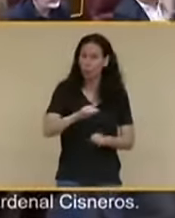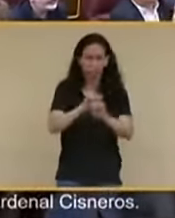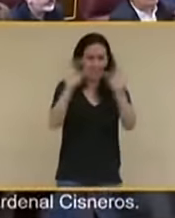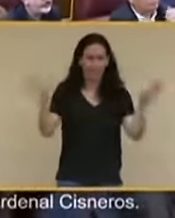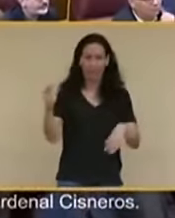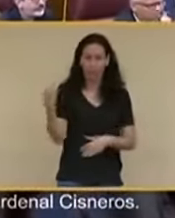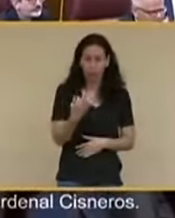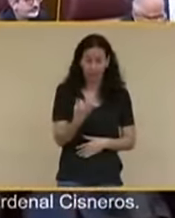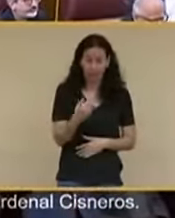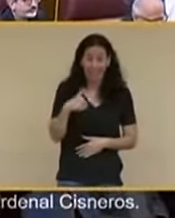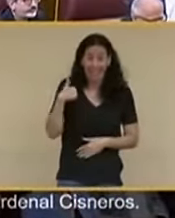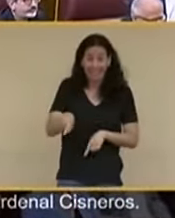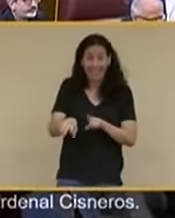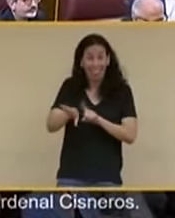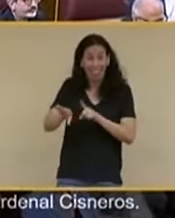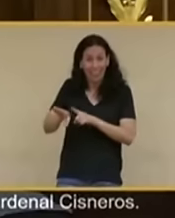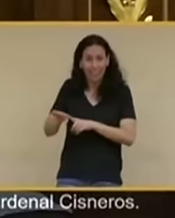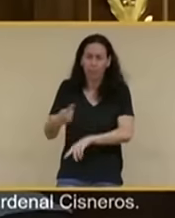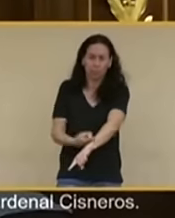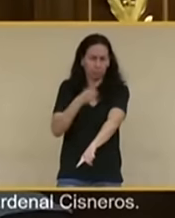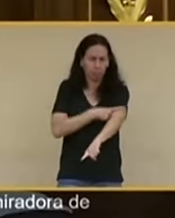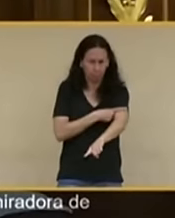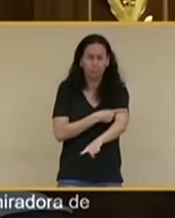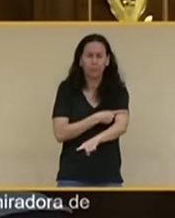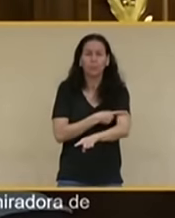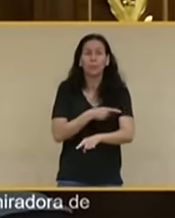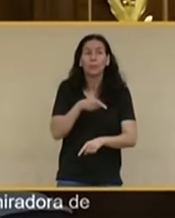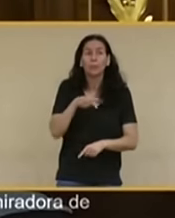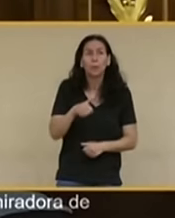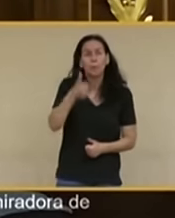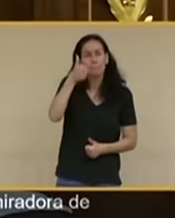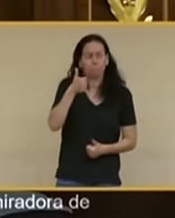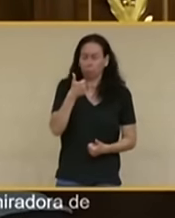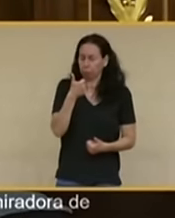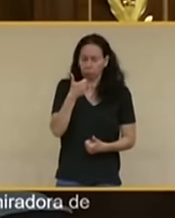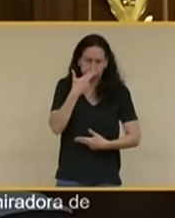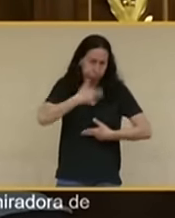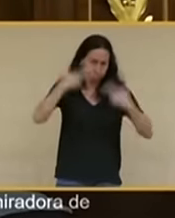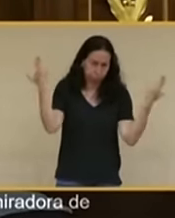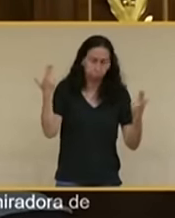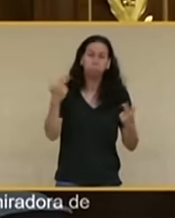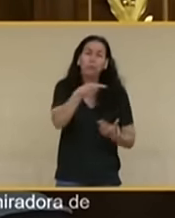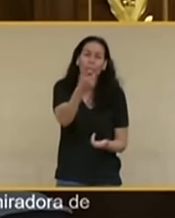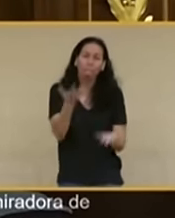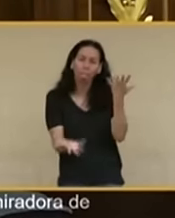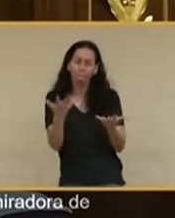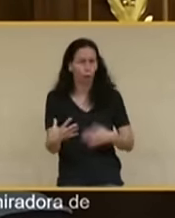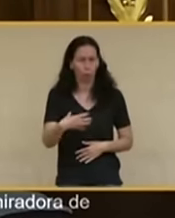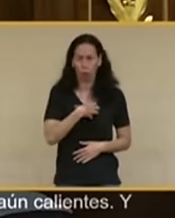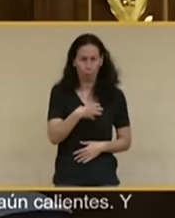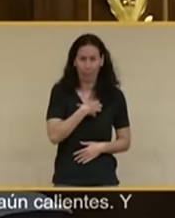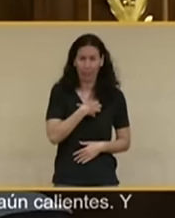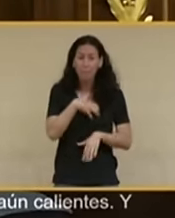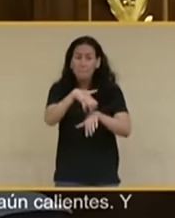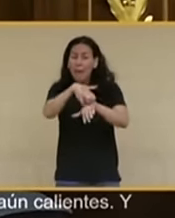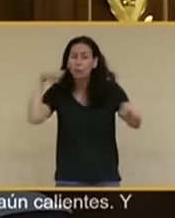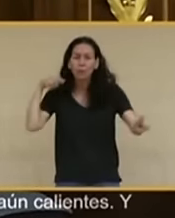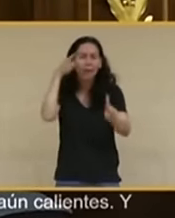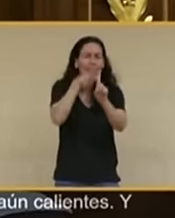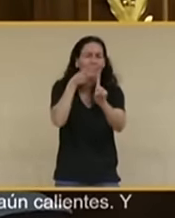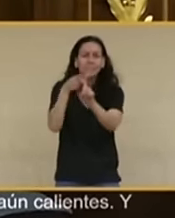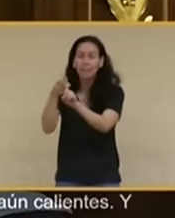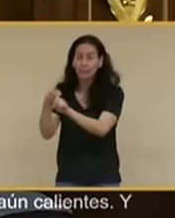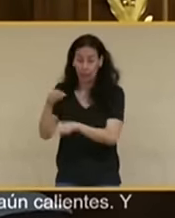es que frente a estas derechas instaladas en el neofranquismo, más descarado, no puede haber ninguna vacilación. Muchos de los destinatarios de la amnistía